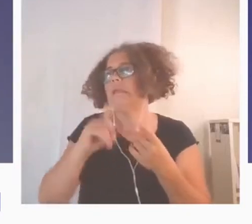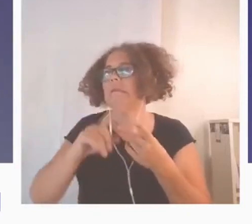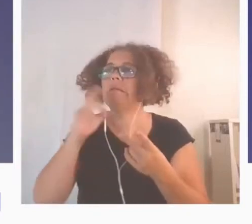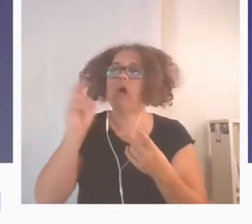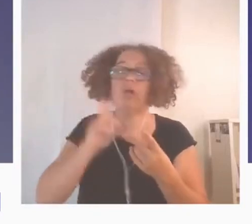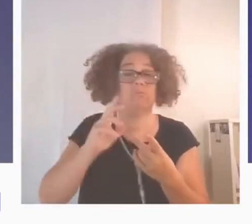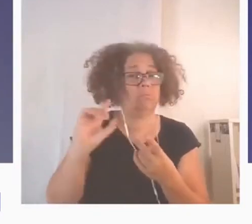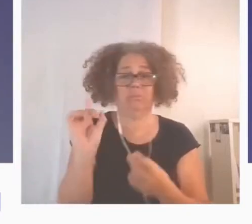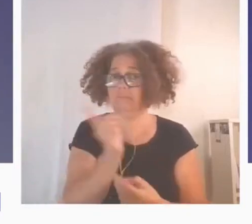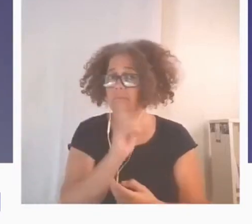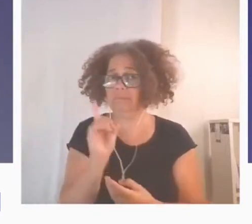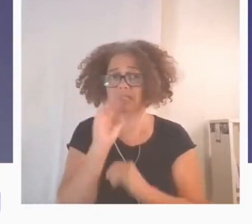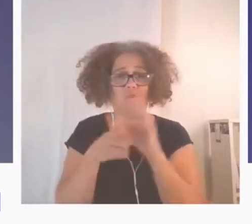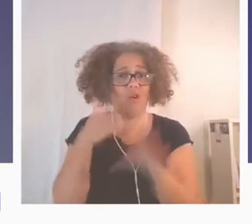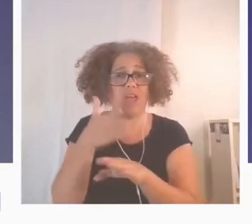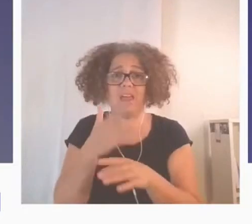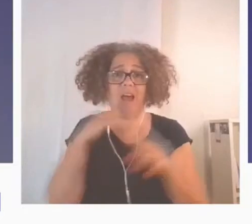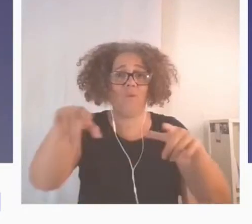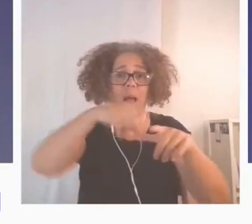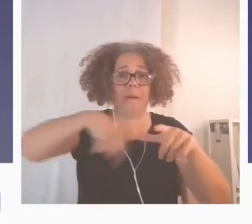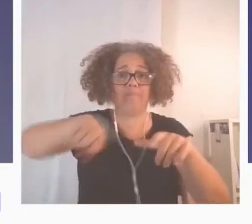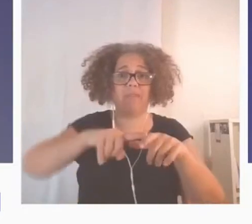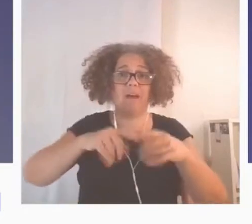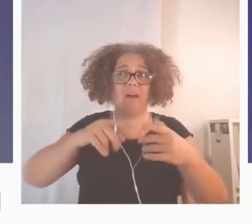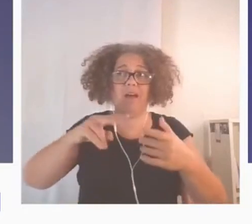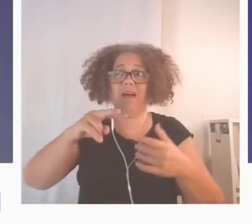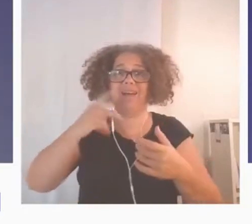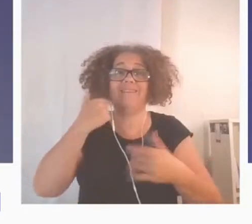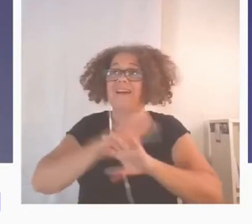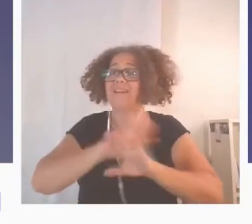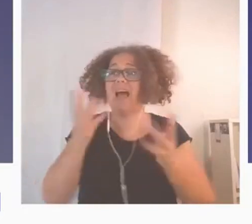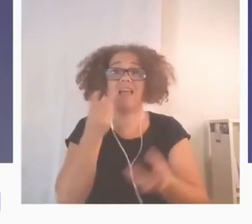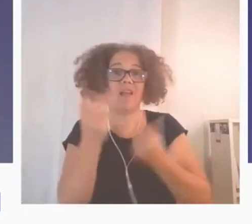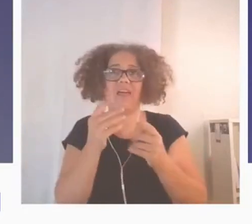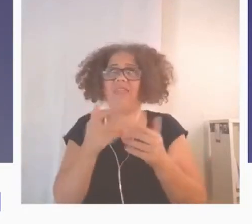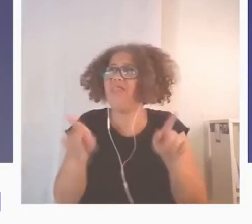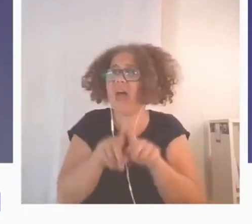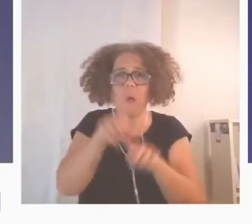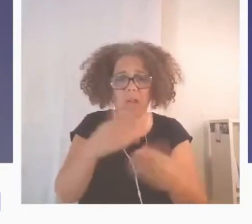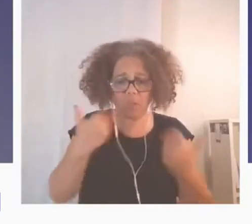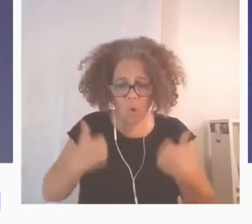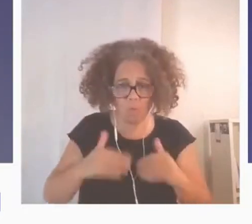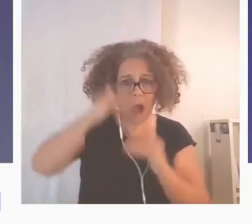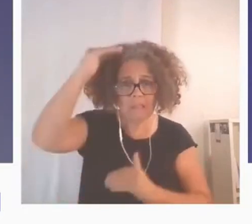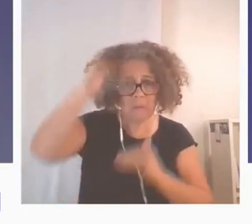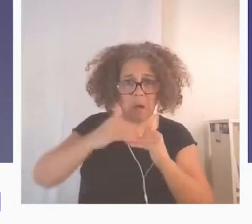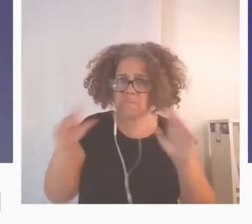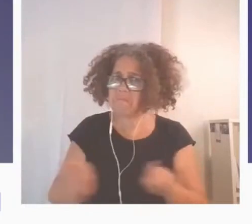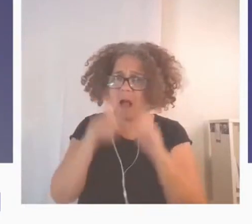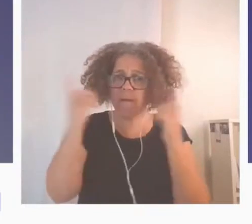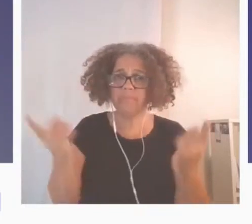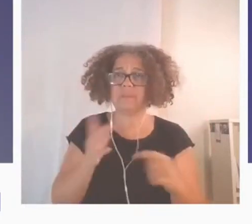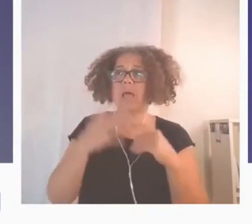fácil como ir a una plaza en la que hay música y ver a gente bailar. Da igual de dónde seas, de qué altura seas, la música nos mueve el arte,